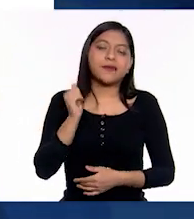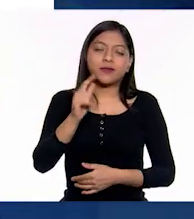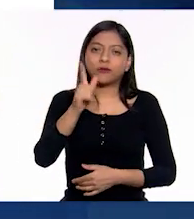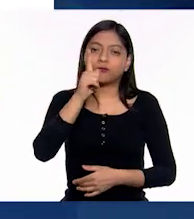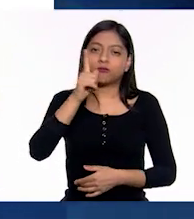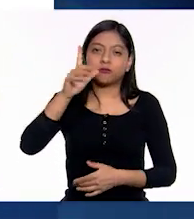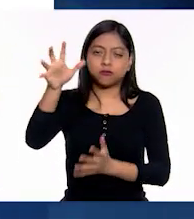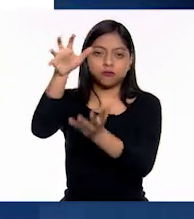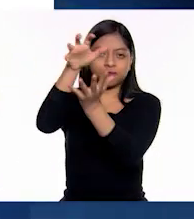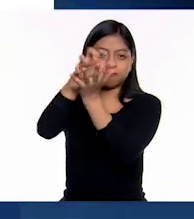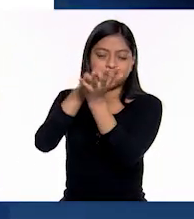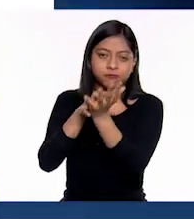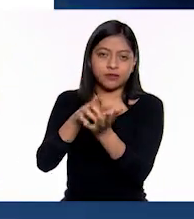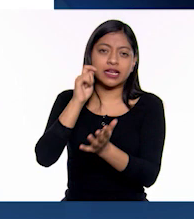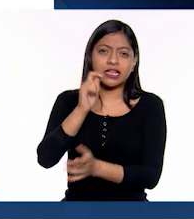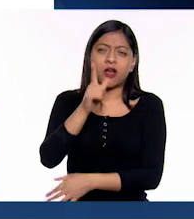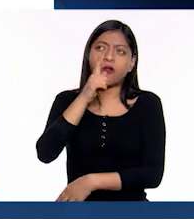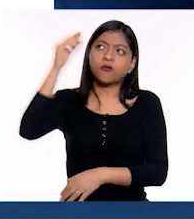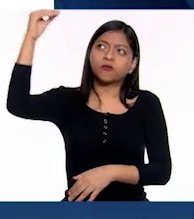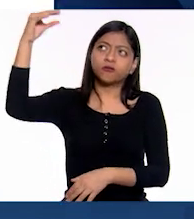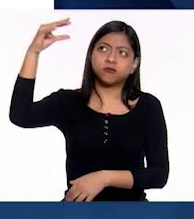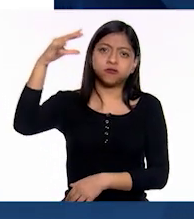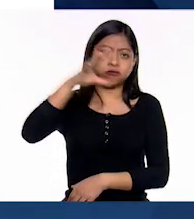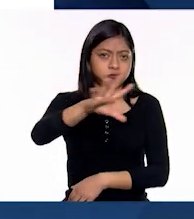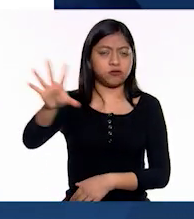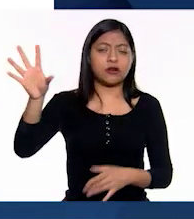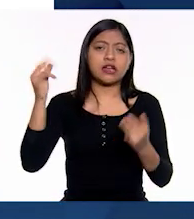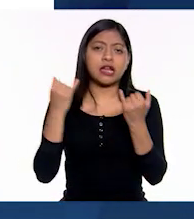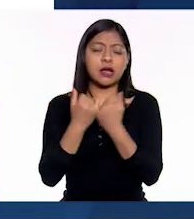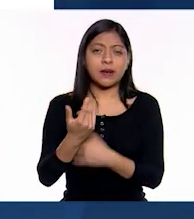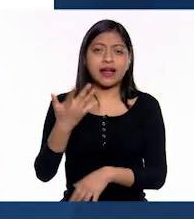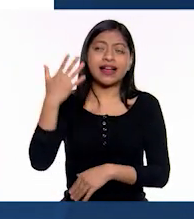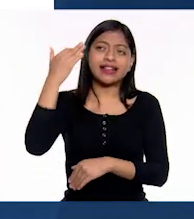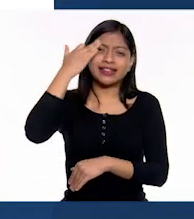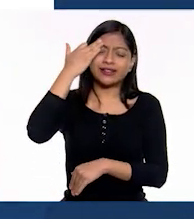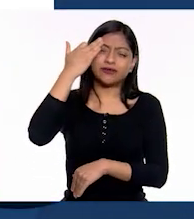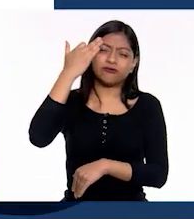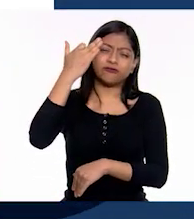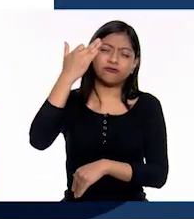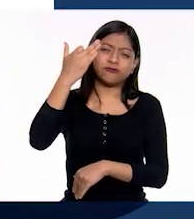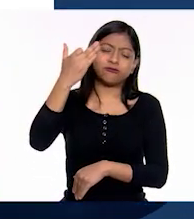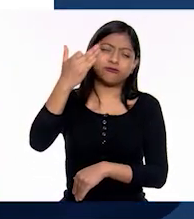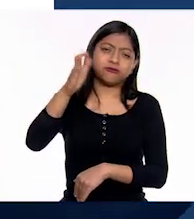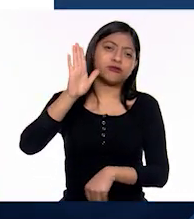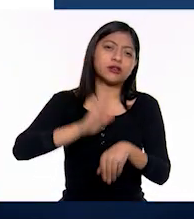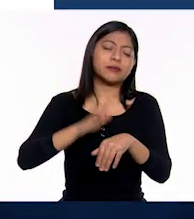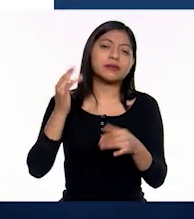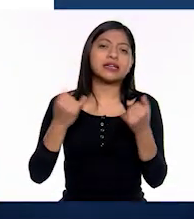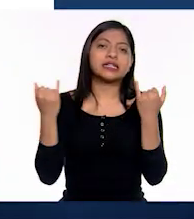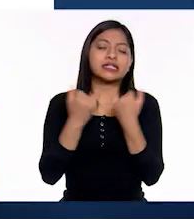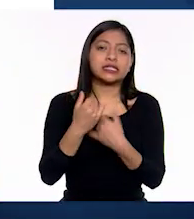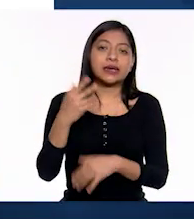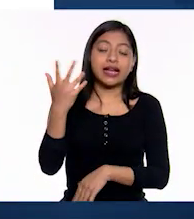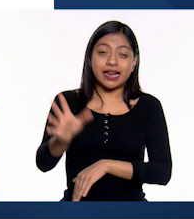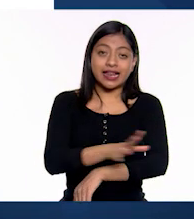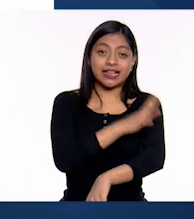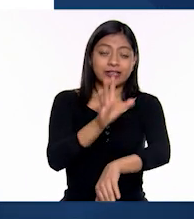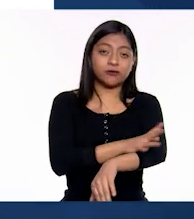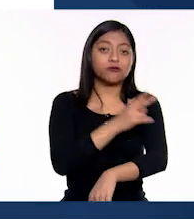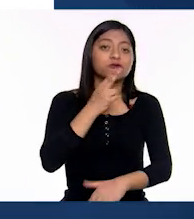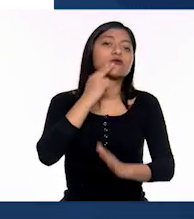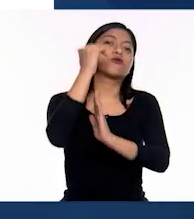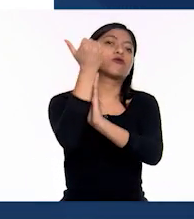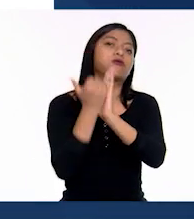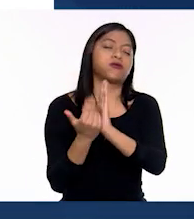estos proporcionan el mismo nivel de iluminación, duran 10 veces más y consumen 4 veces menos energía